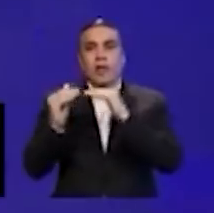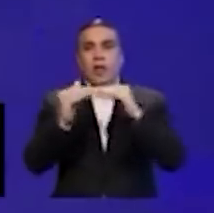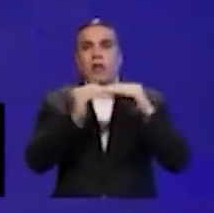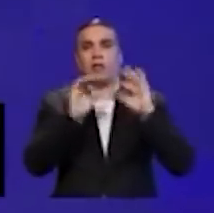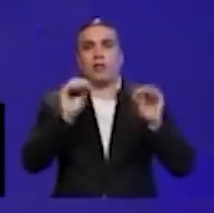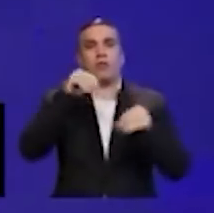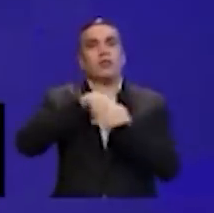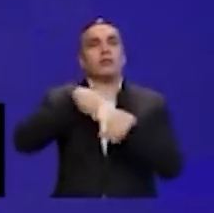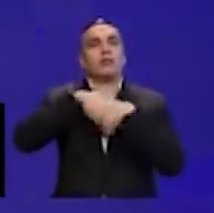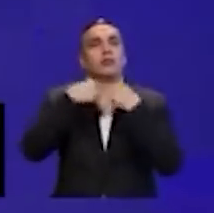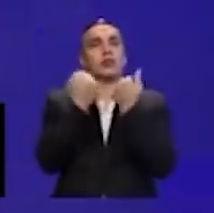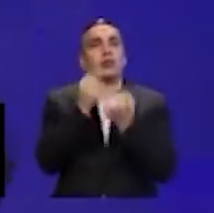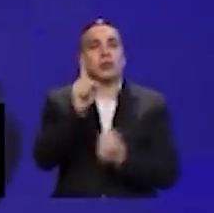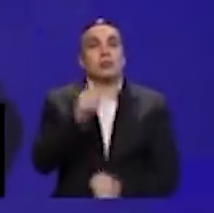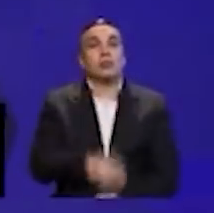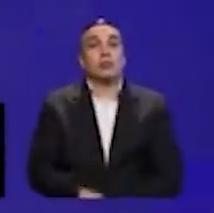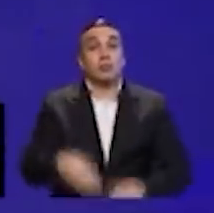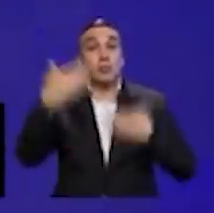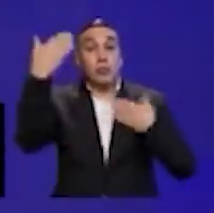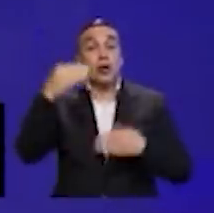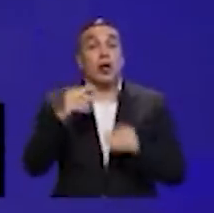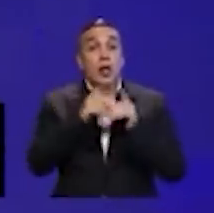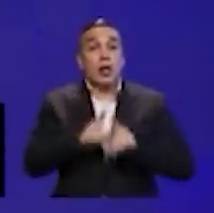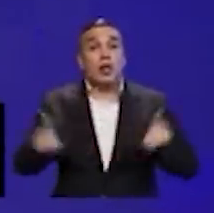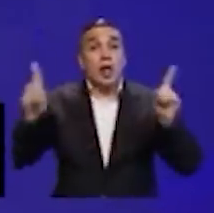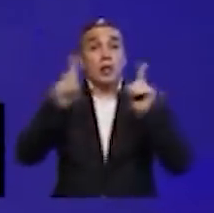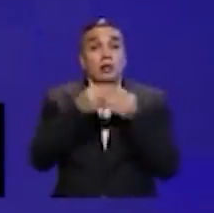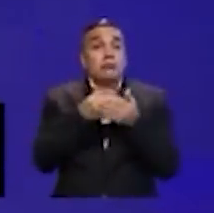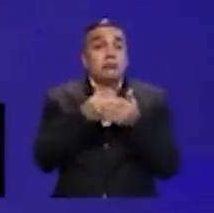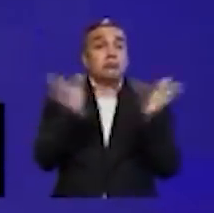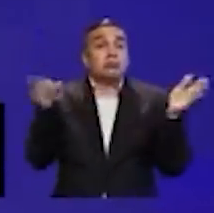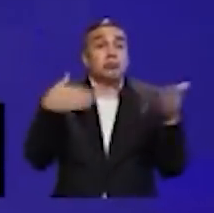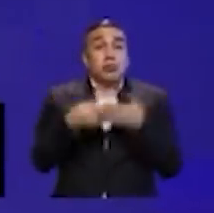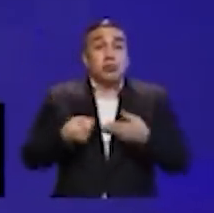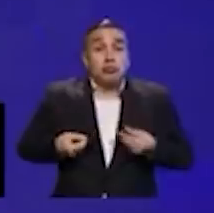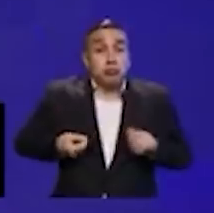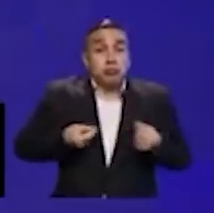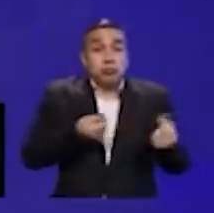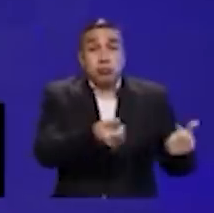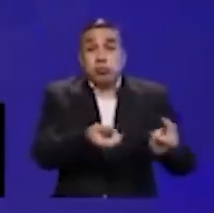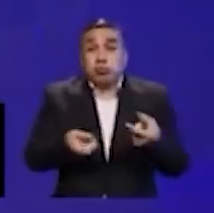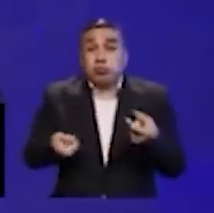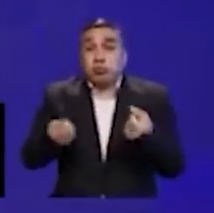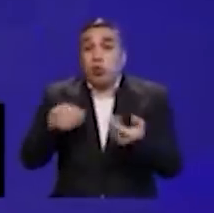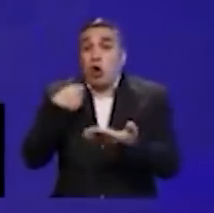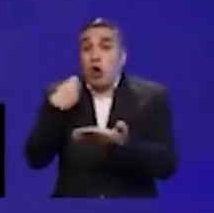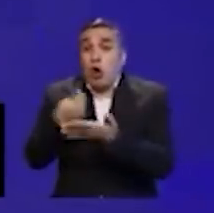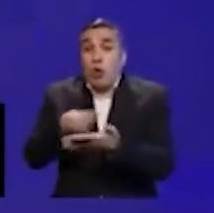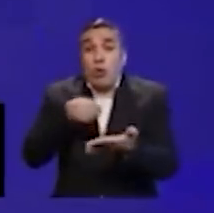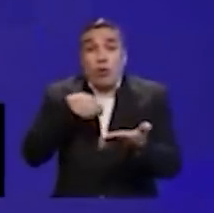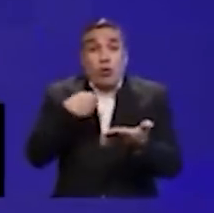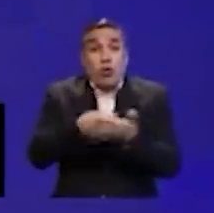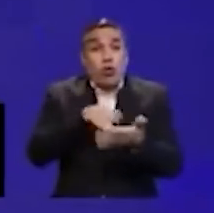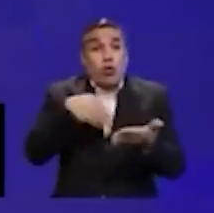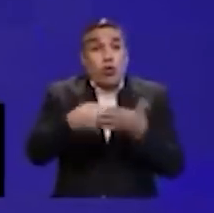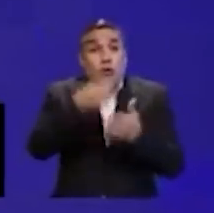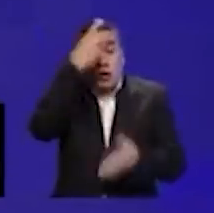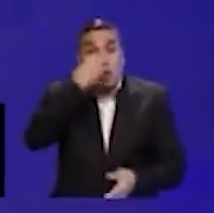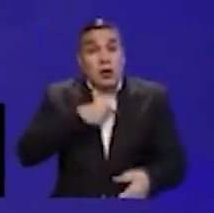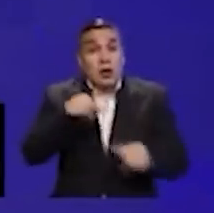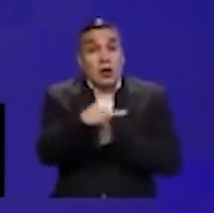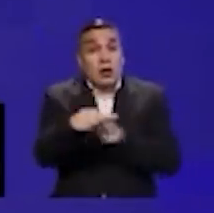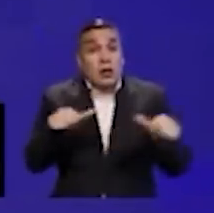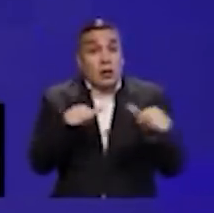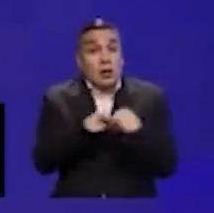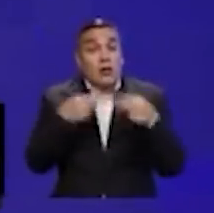morirse. El mejor jugador del mundo, de toda la vida, se murió. ¿Pero por qué, Ruth? Dímelo, ¿por qué? Y respondiendo a tu pregunta, creo